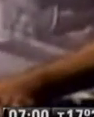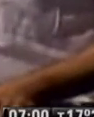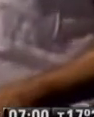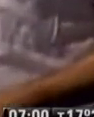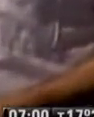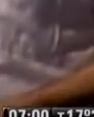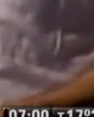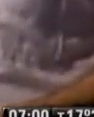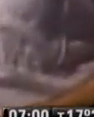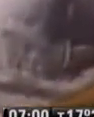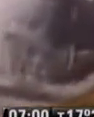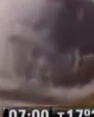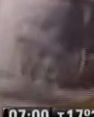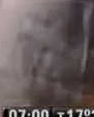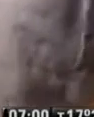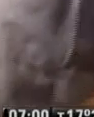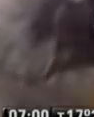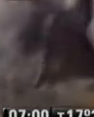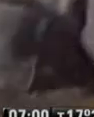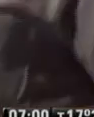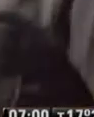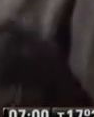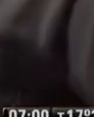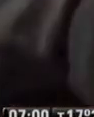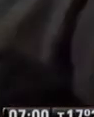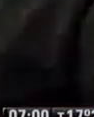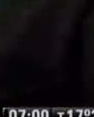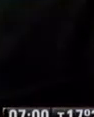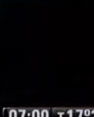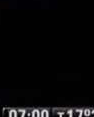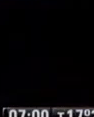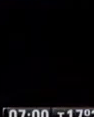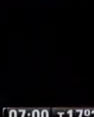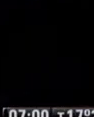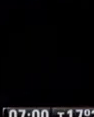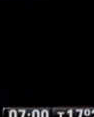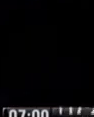del movimiento. Soy santiagueño.